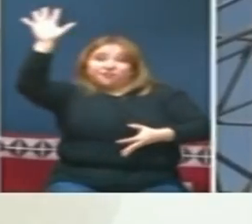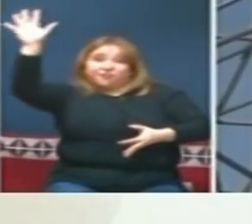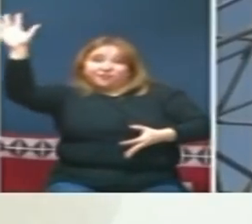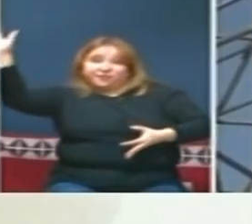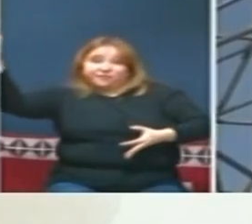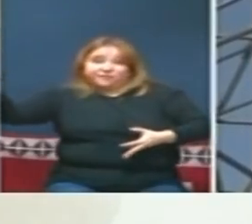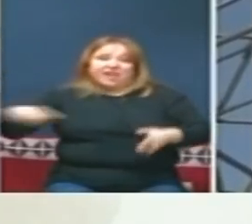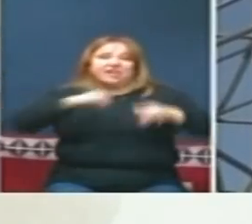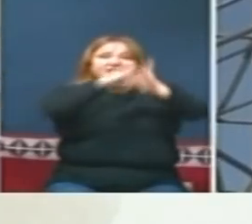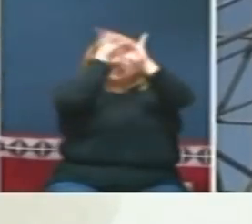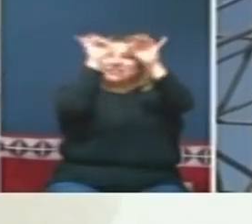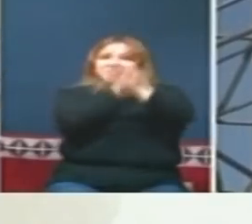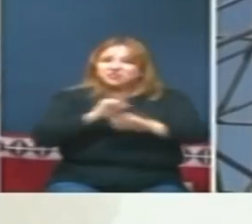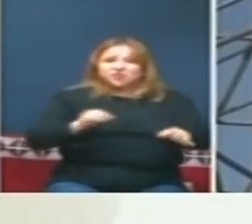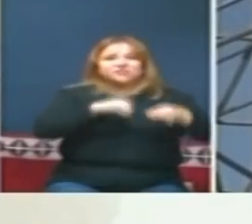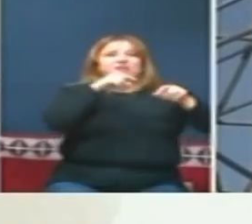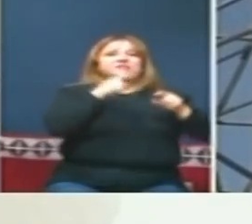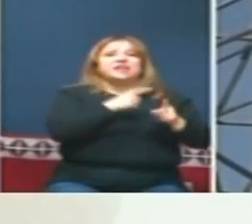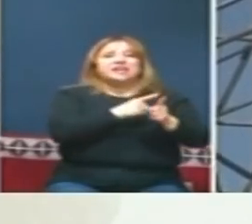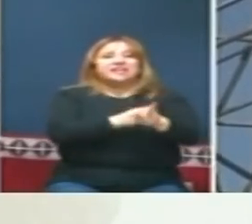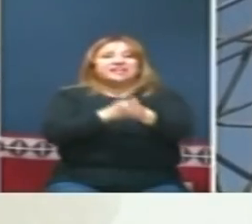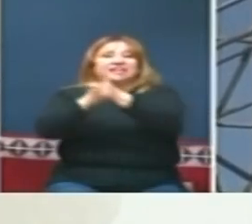cielo, felices los